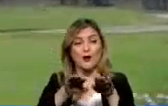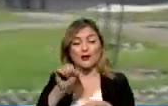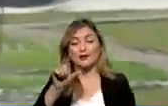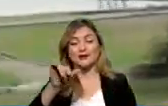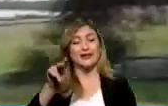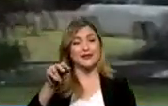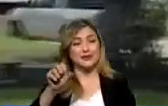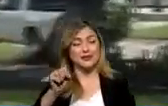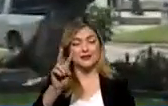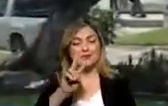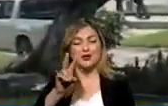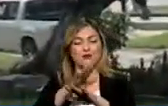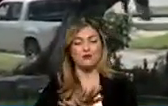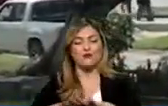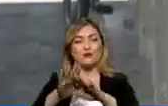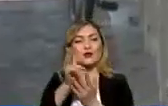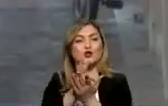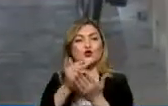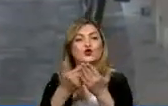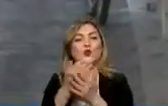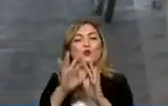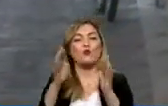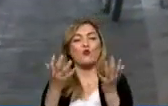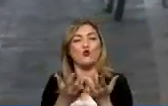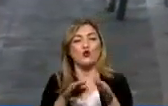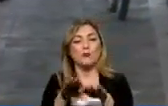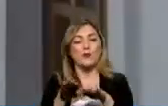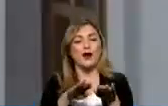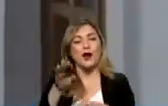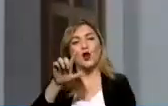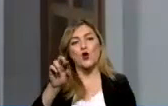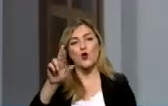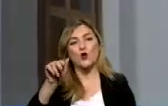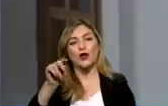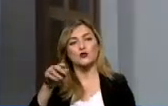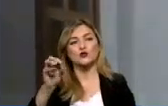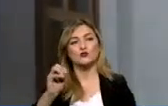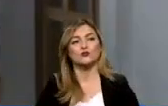finalizará este viernes en la estación nuevo mundo de la antigua ruta ibarra-san lorenzo